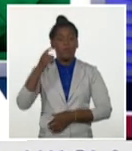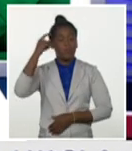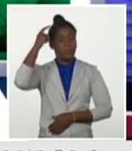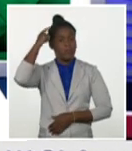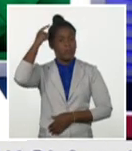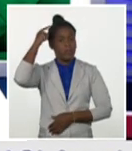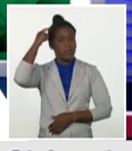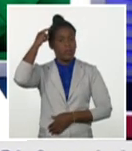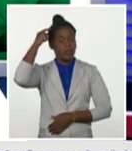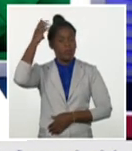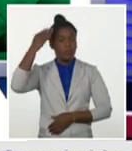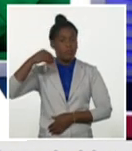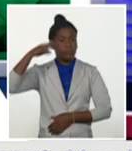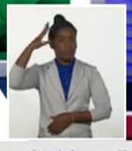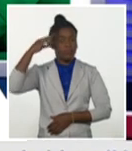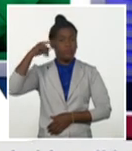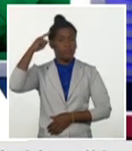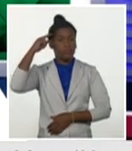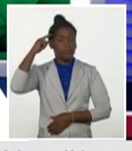hemorrágica.